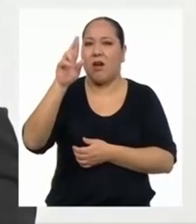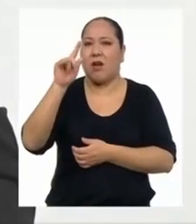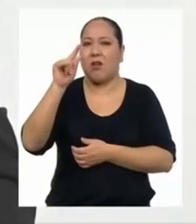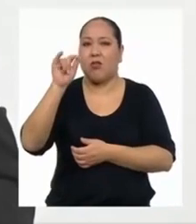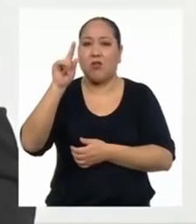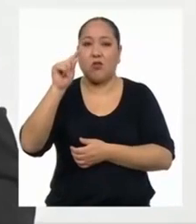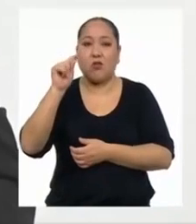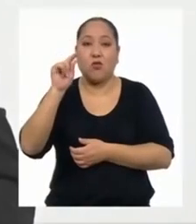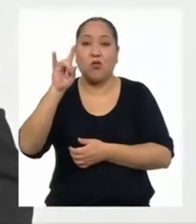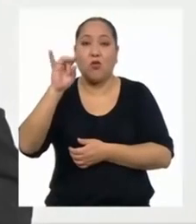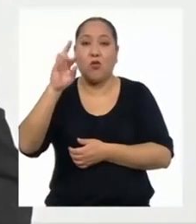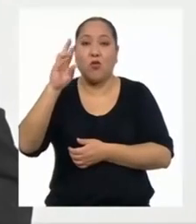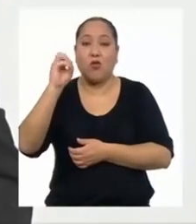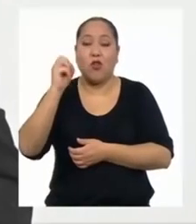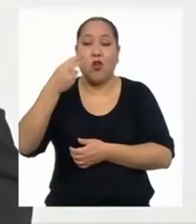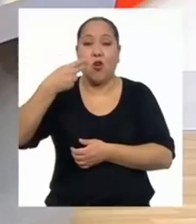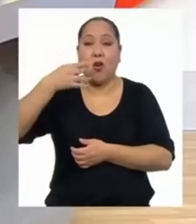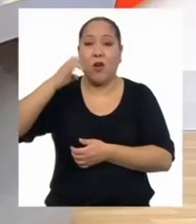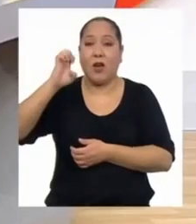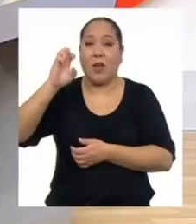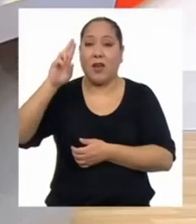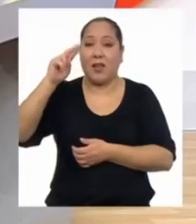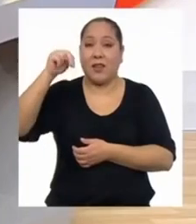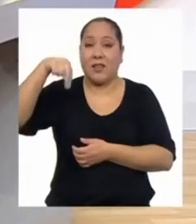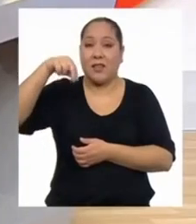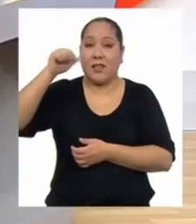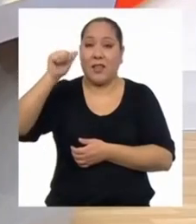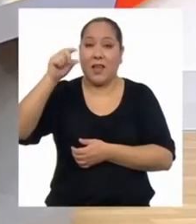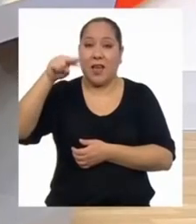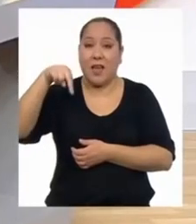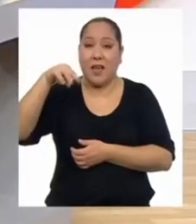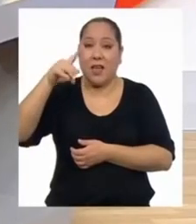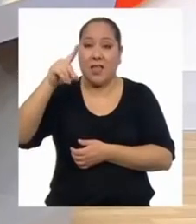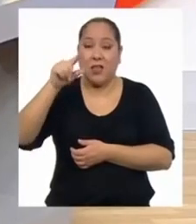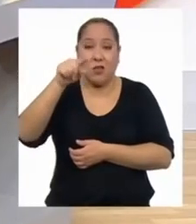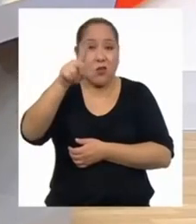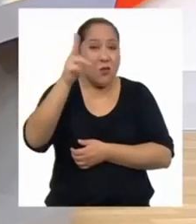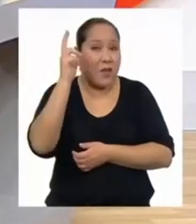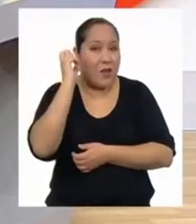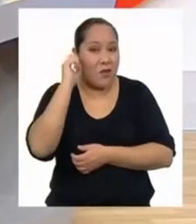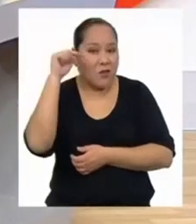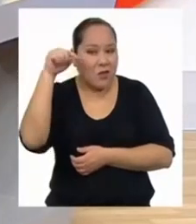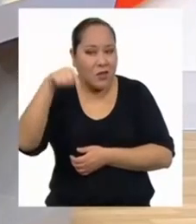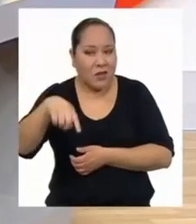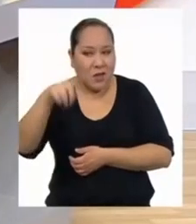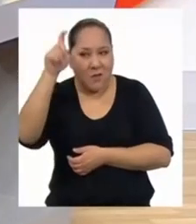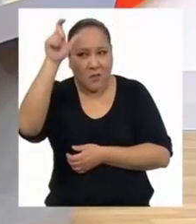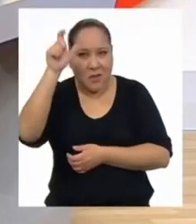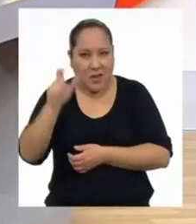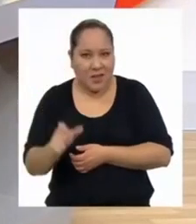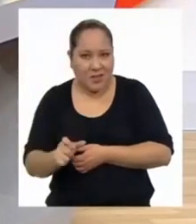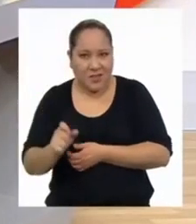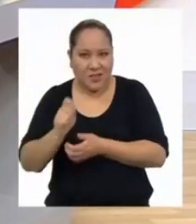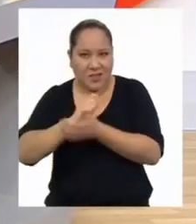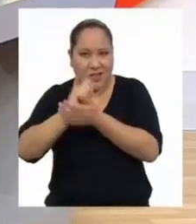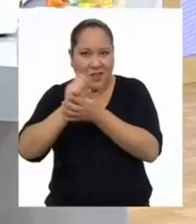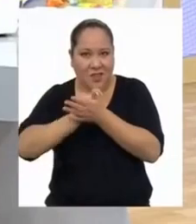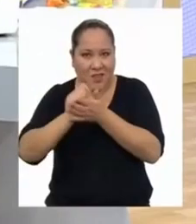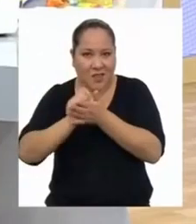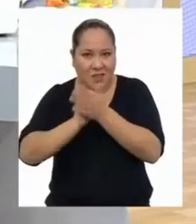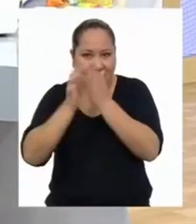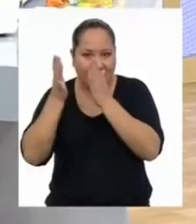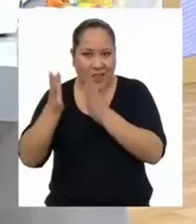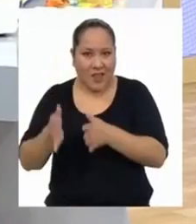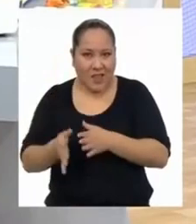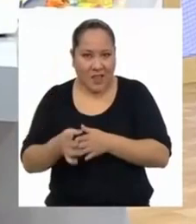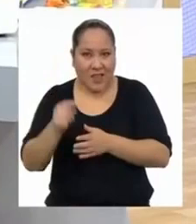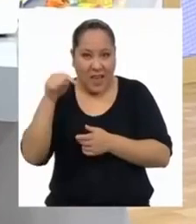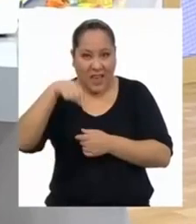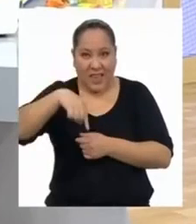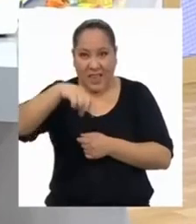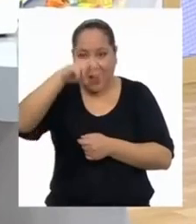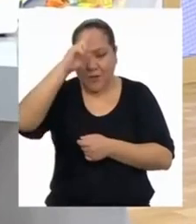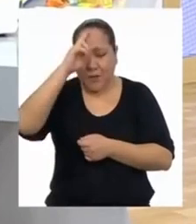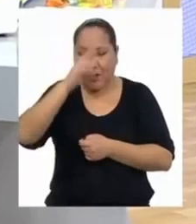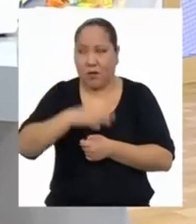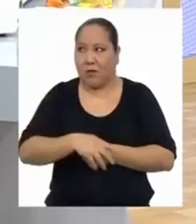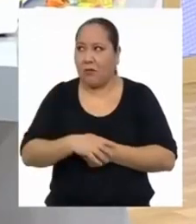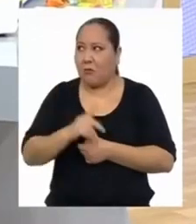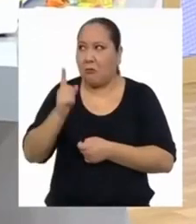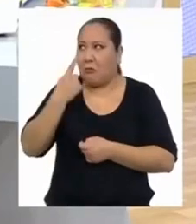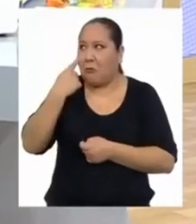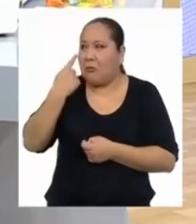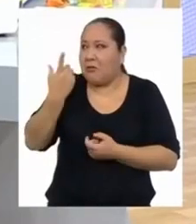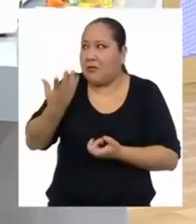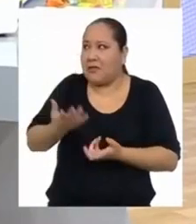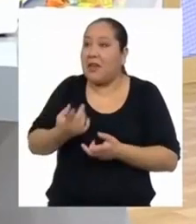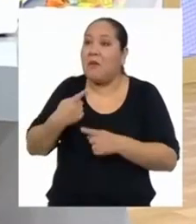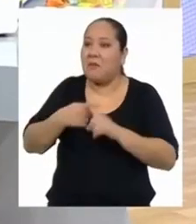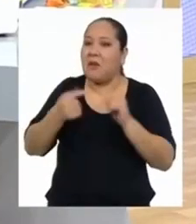de este escritor peruano? Pues no, pero ahora que lo conozco, investigaré más sobre él. Qué lindo eso que dice del